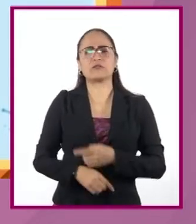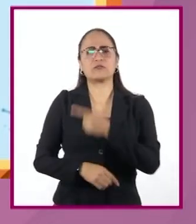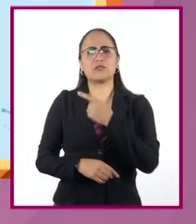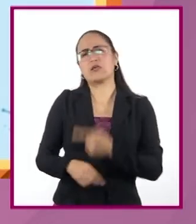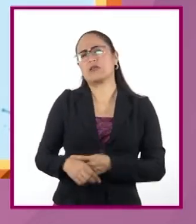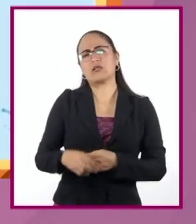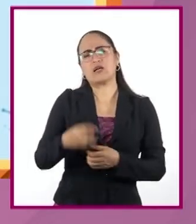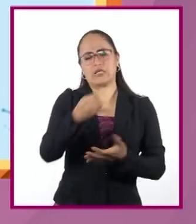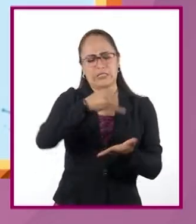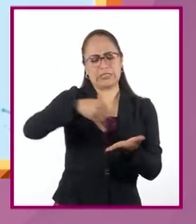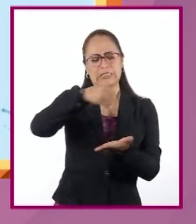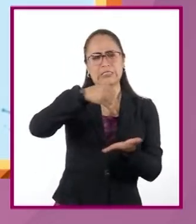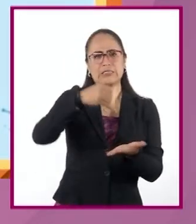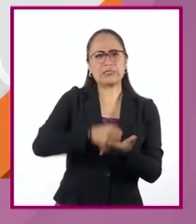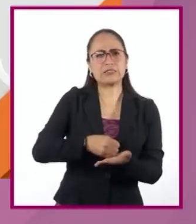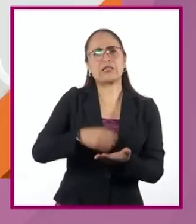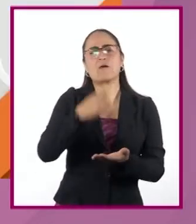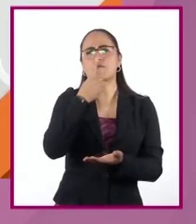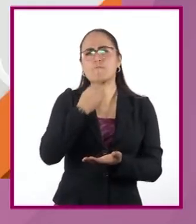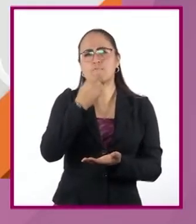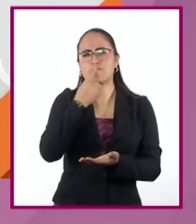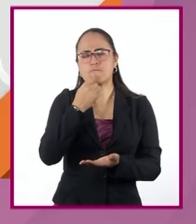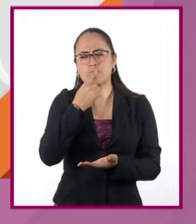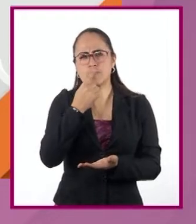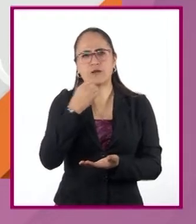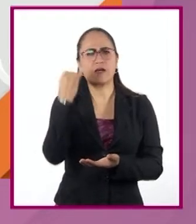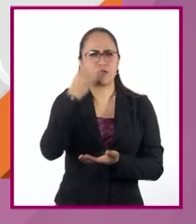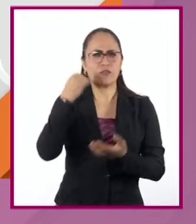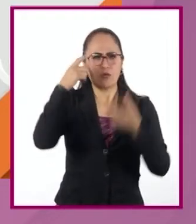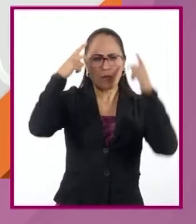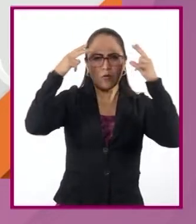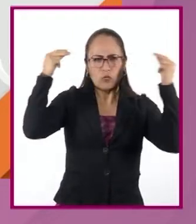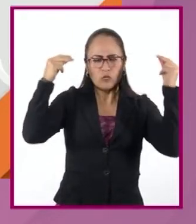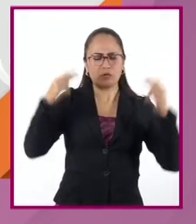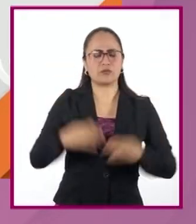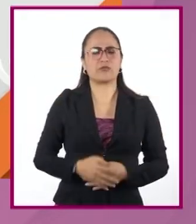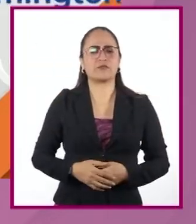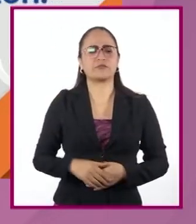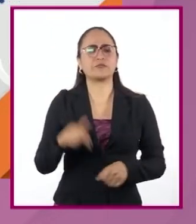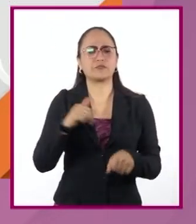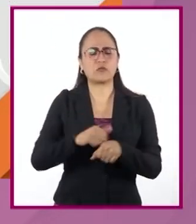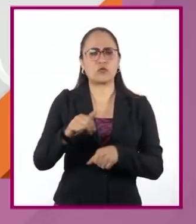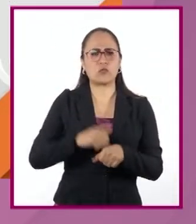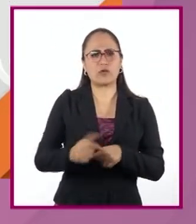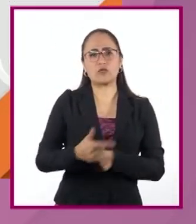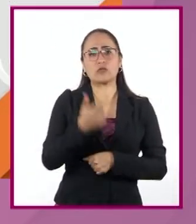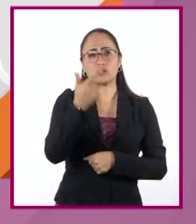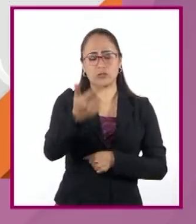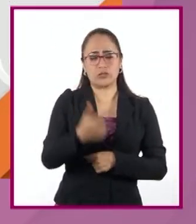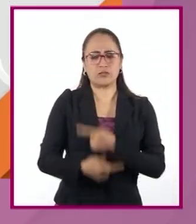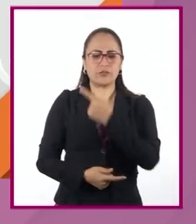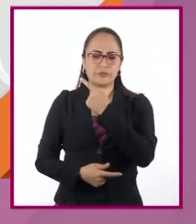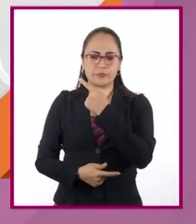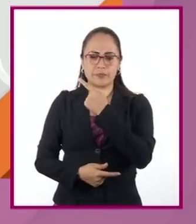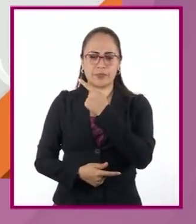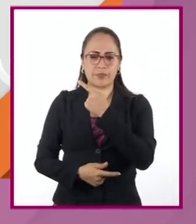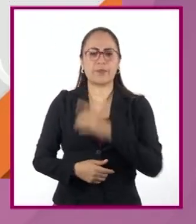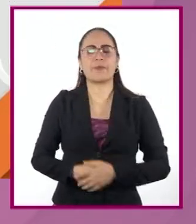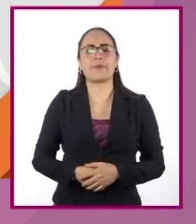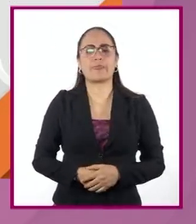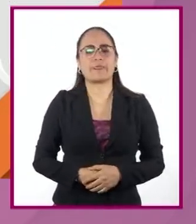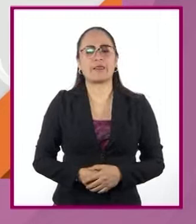Roja en holandés. Número 7. La colonia de Delaware. Se fundó